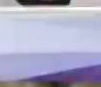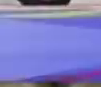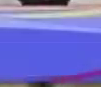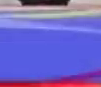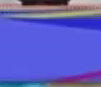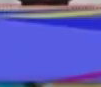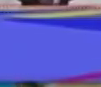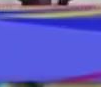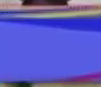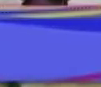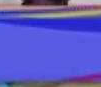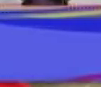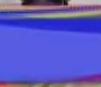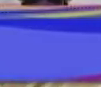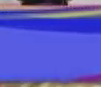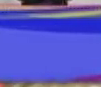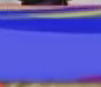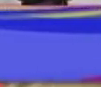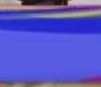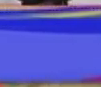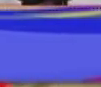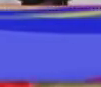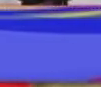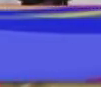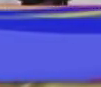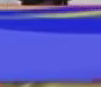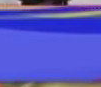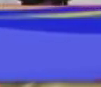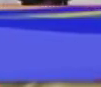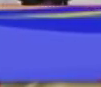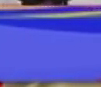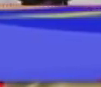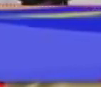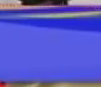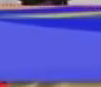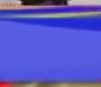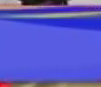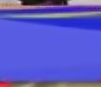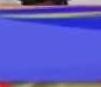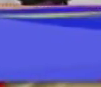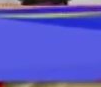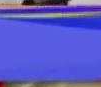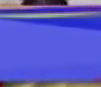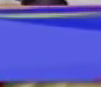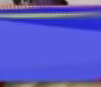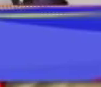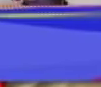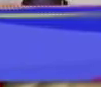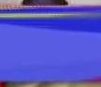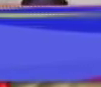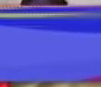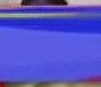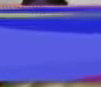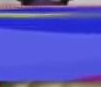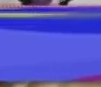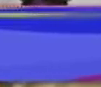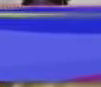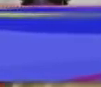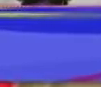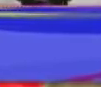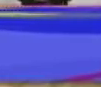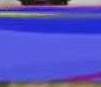¡Chávez vive! ¡La patria sigue! Mi comandante en jefe, presidente constitucional de la República Bolivariana de